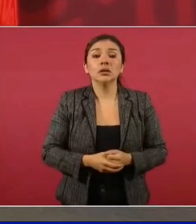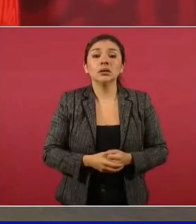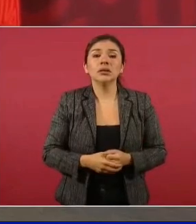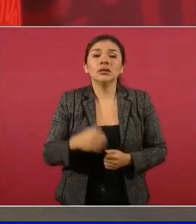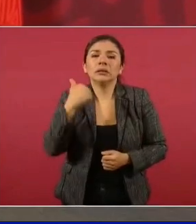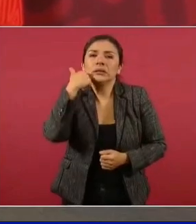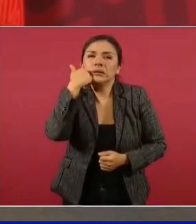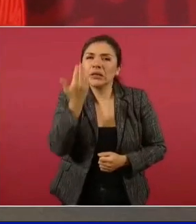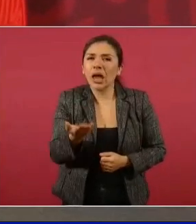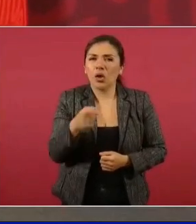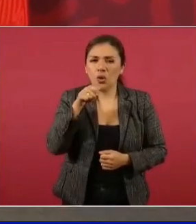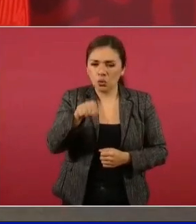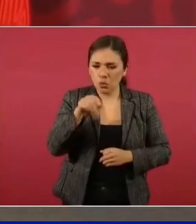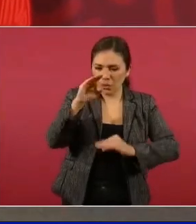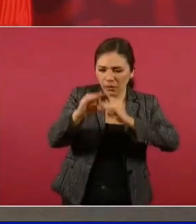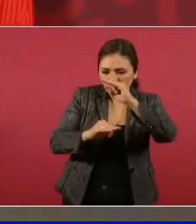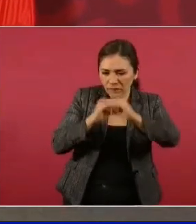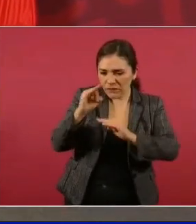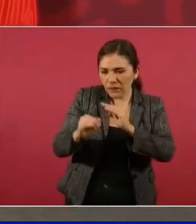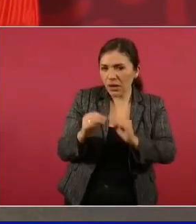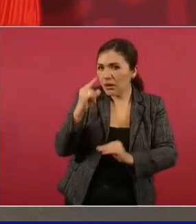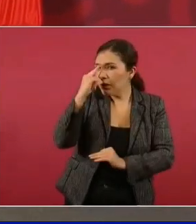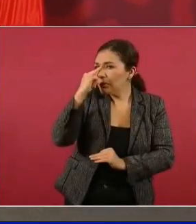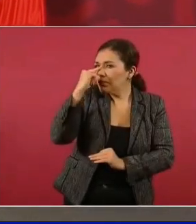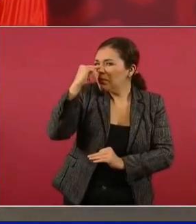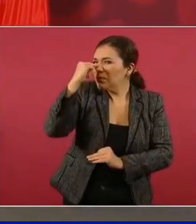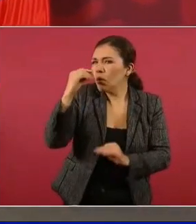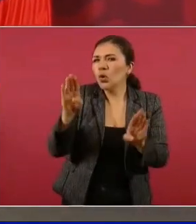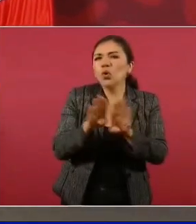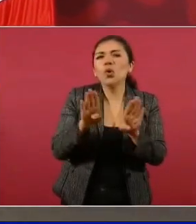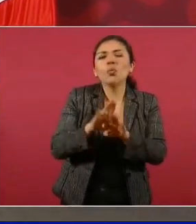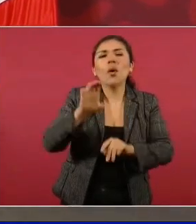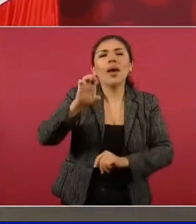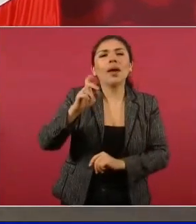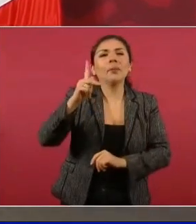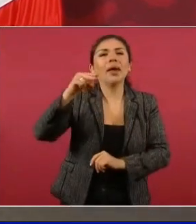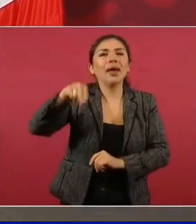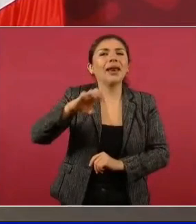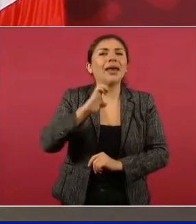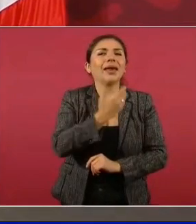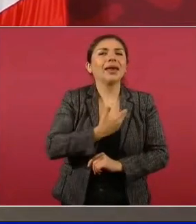le deje la naricita como la del presidente Peña Nieto.